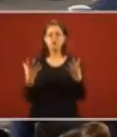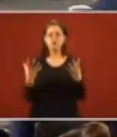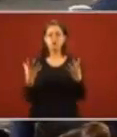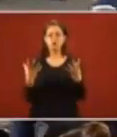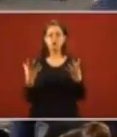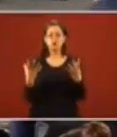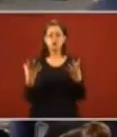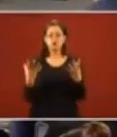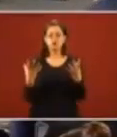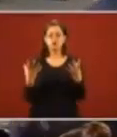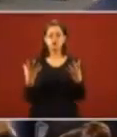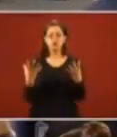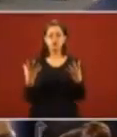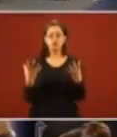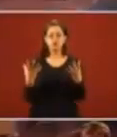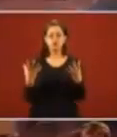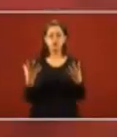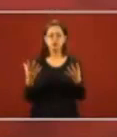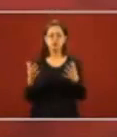se han